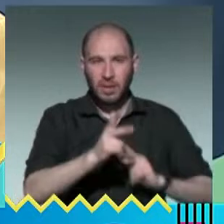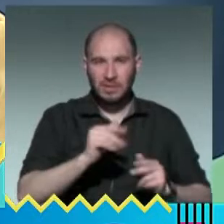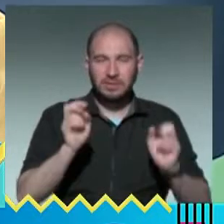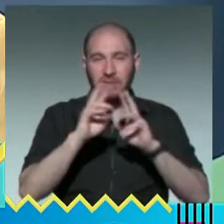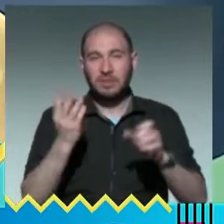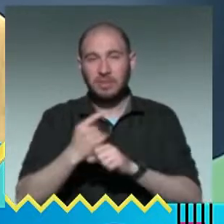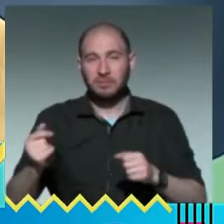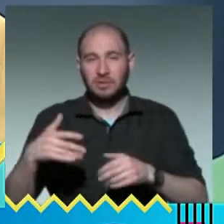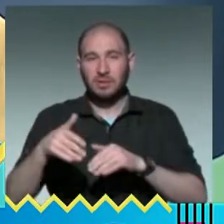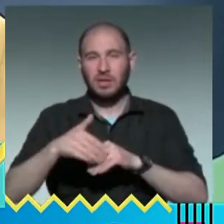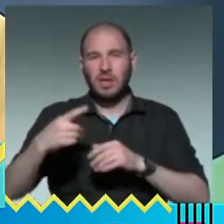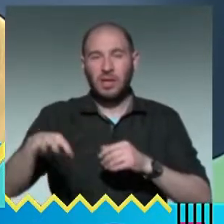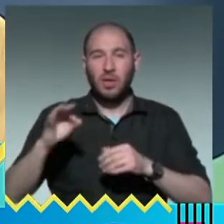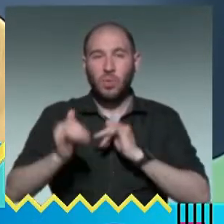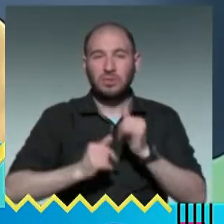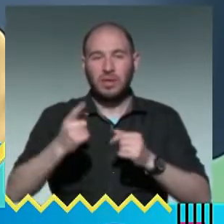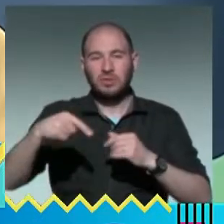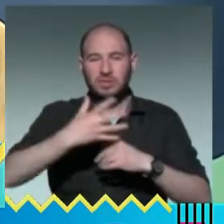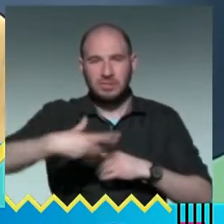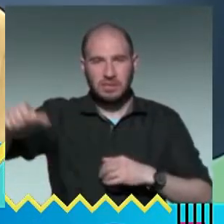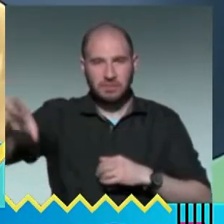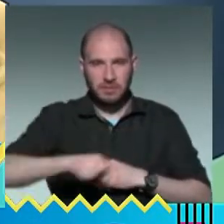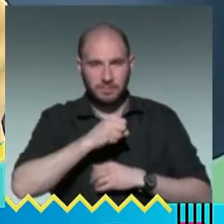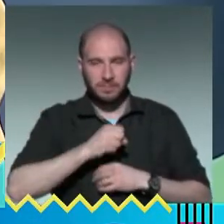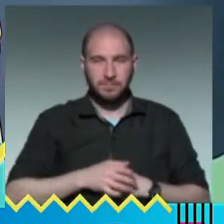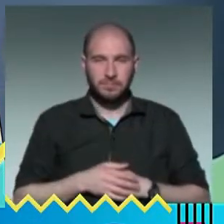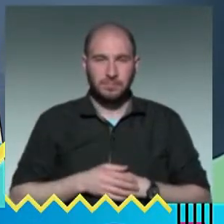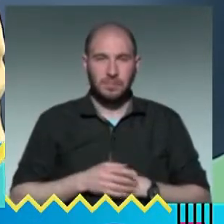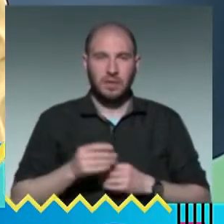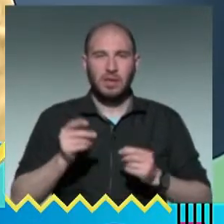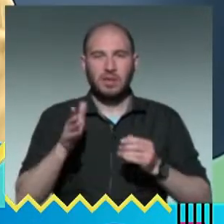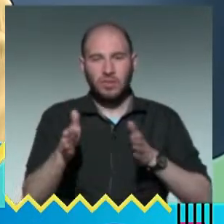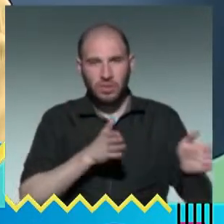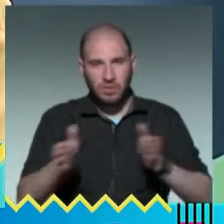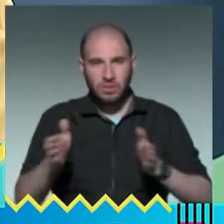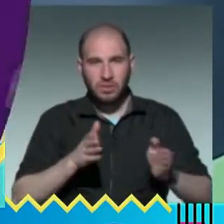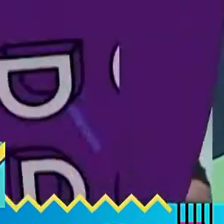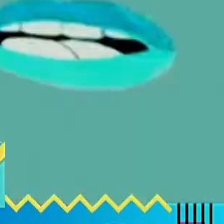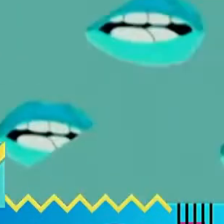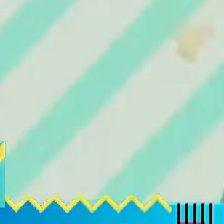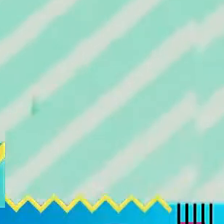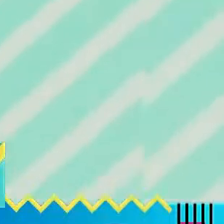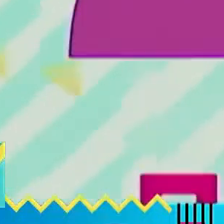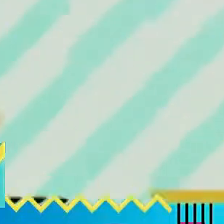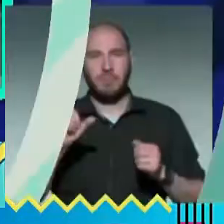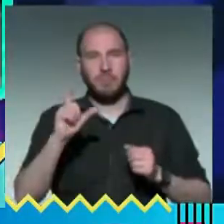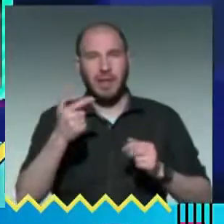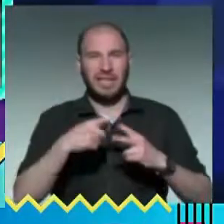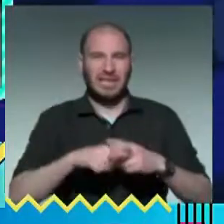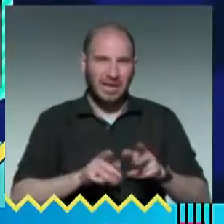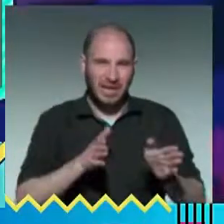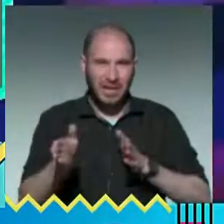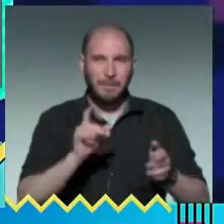materia de transporte de cargas hoy día se habla de logística. Son las dos derivaciones que ha tenido técnicamente, digamos,